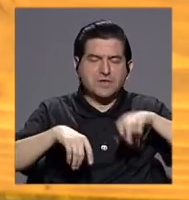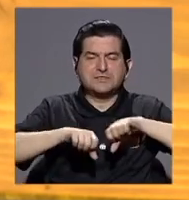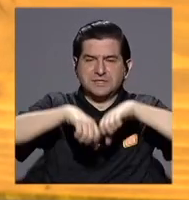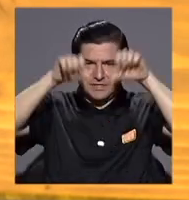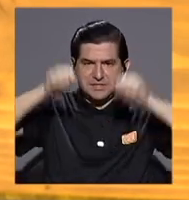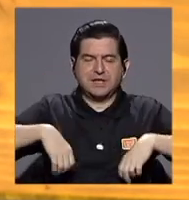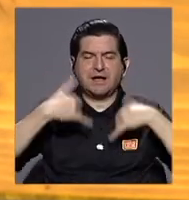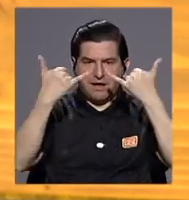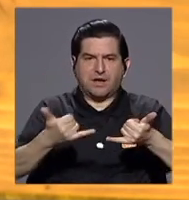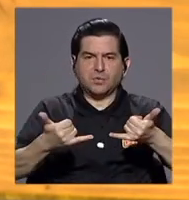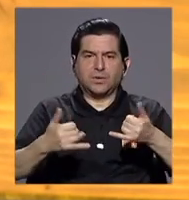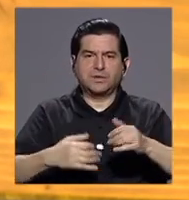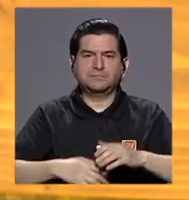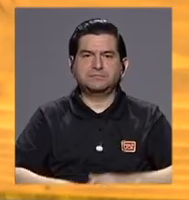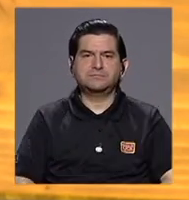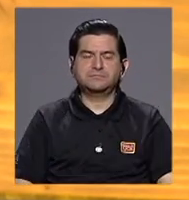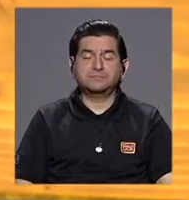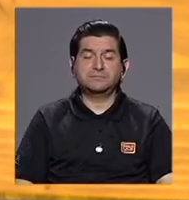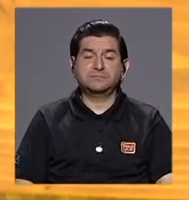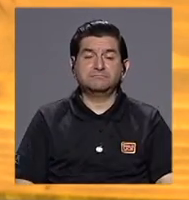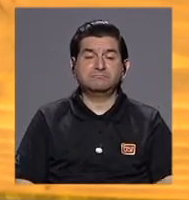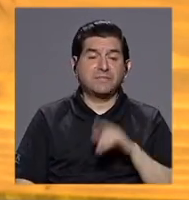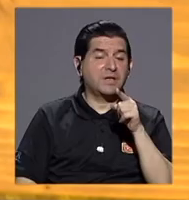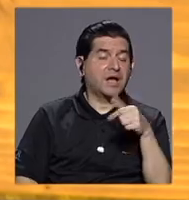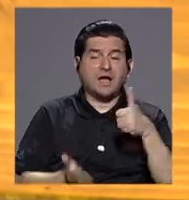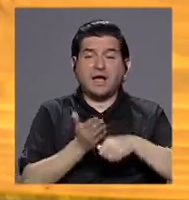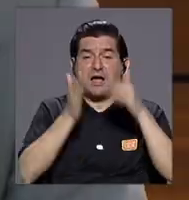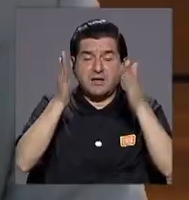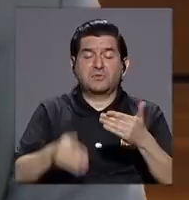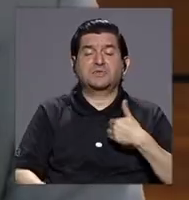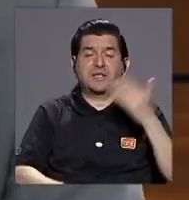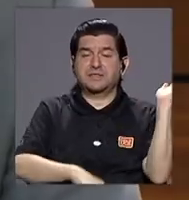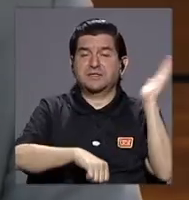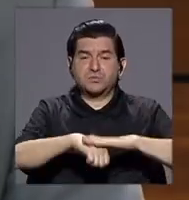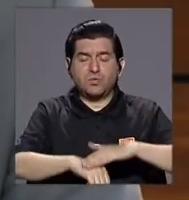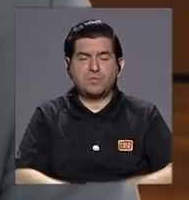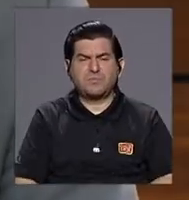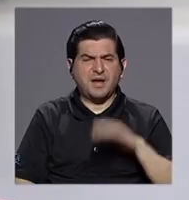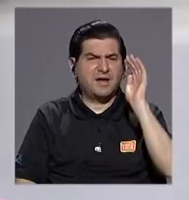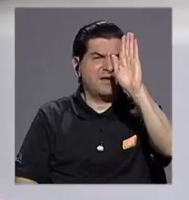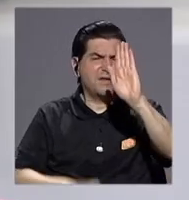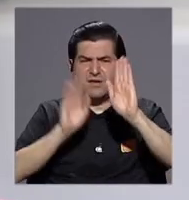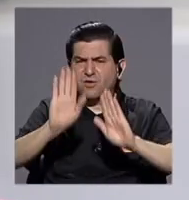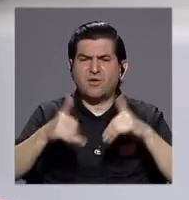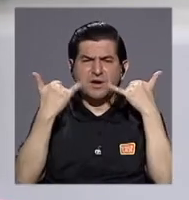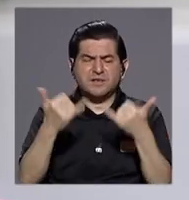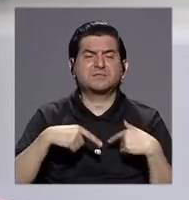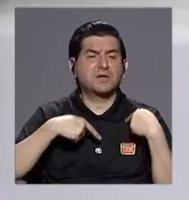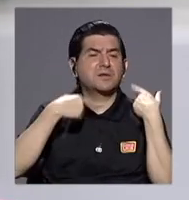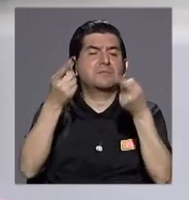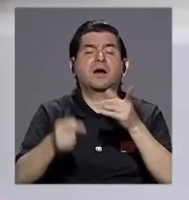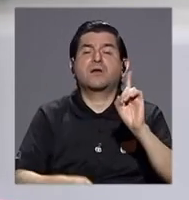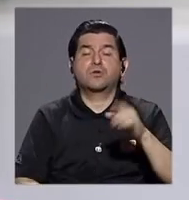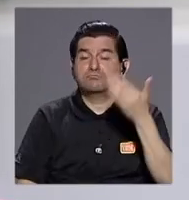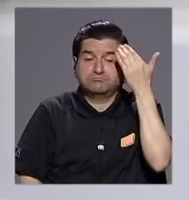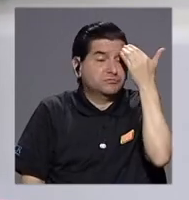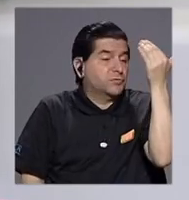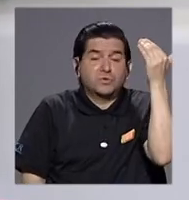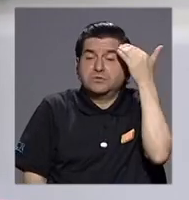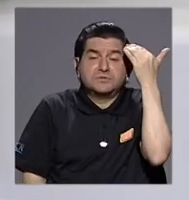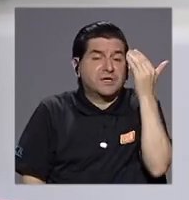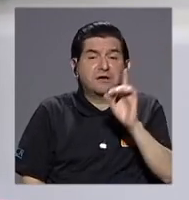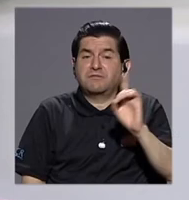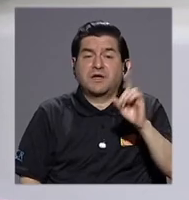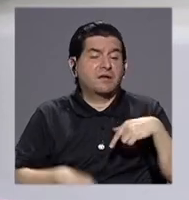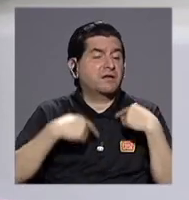actual. Y en eso los electores tenemos la culpa. ¿Y hacia dónde vamos con este esquema? Bueno, nunca se sabe para dónde